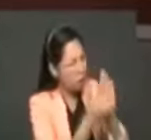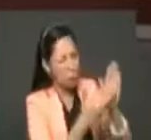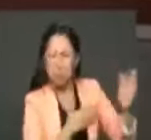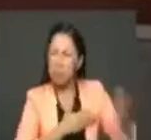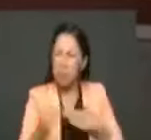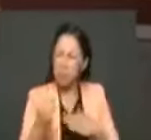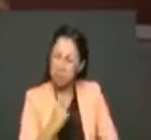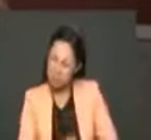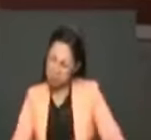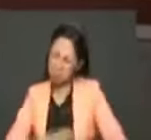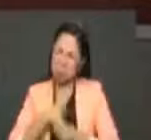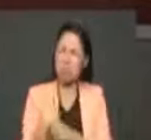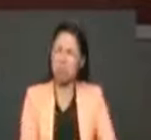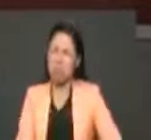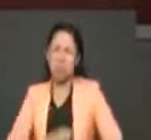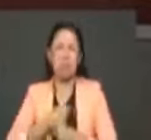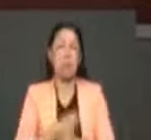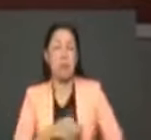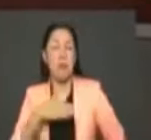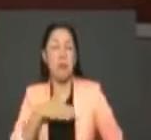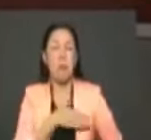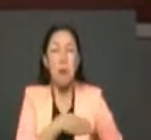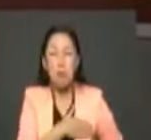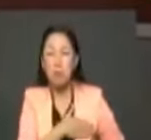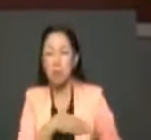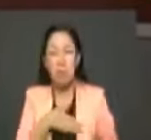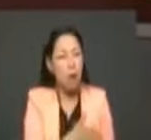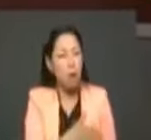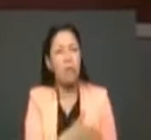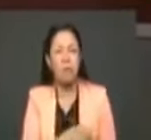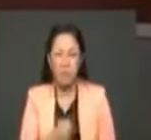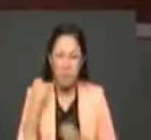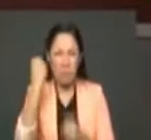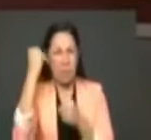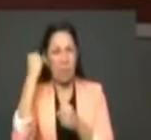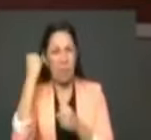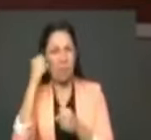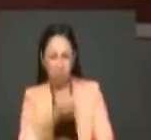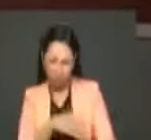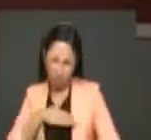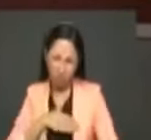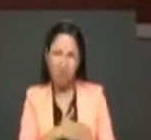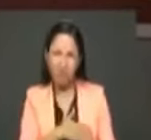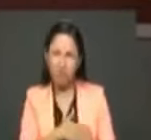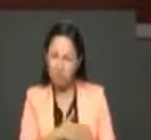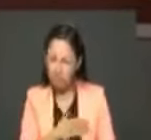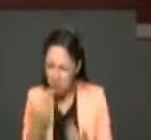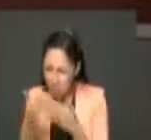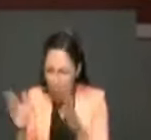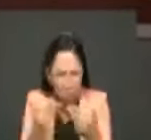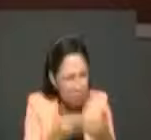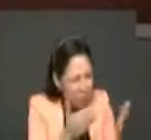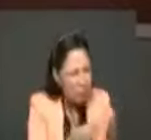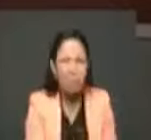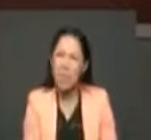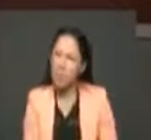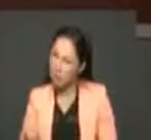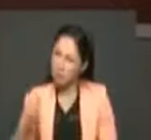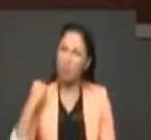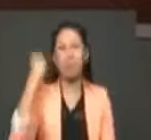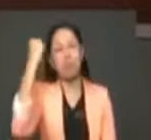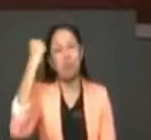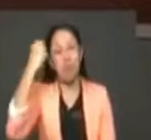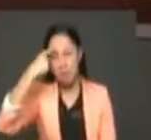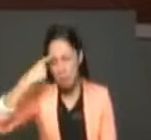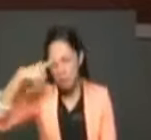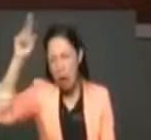habían crecido en las esferas de libertad que el propio Bolívar construyó, la historia se